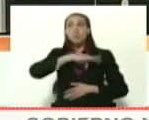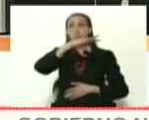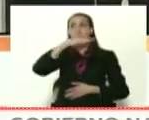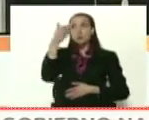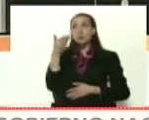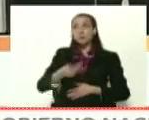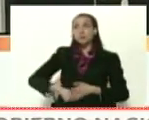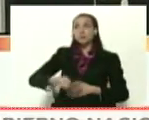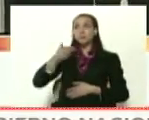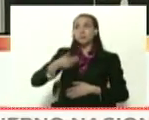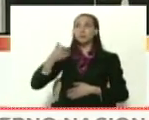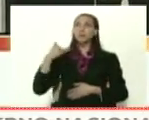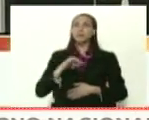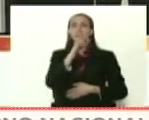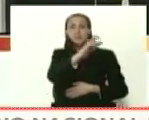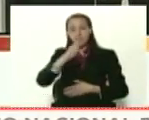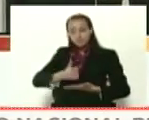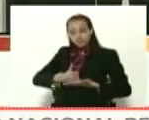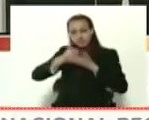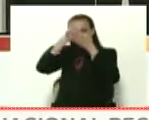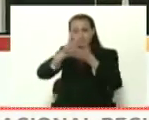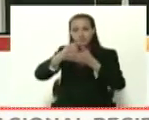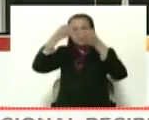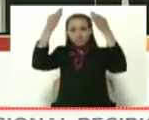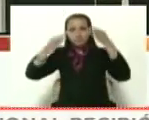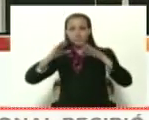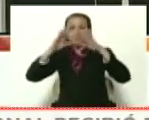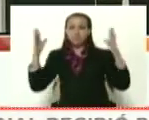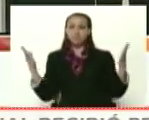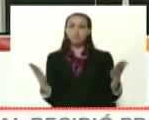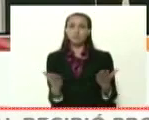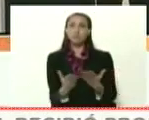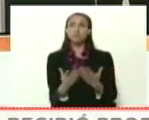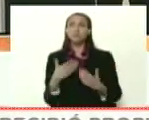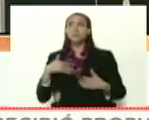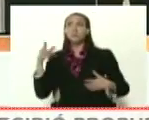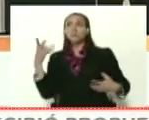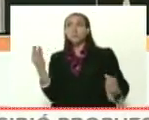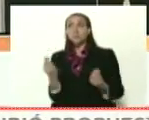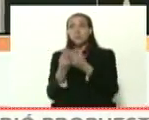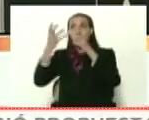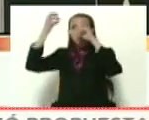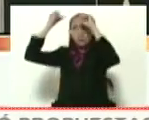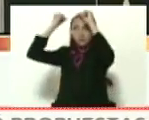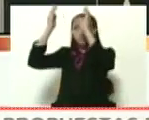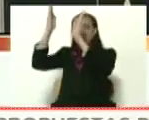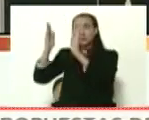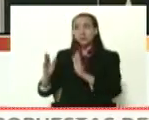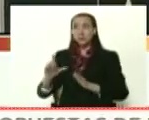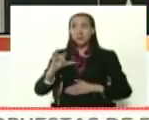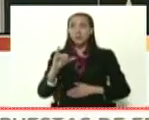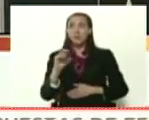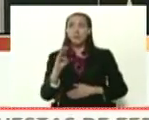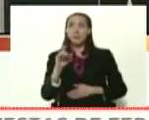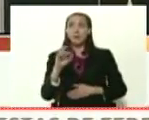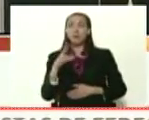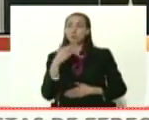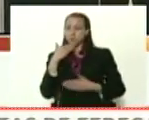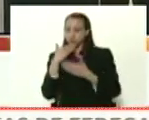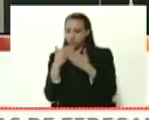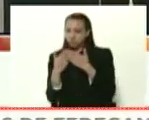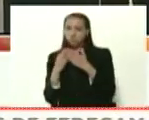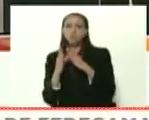debe impregnar a la humanidad entera. Me acompaña el embajador Lee Barón. Queremos en su presencia